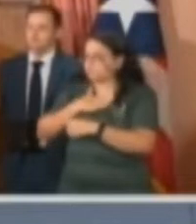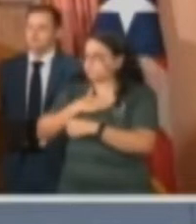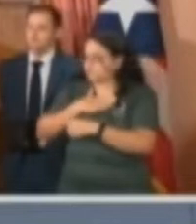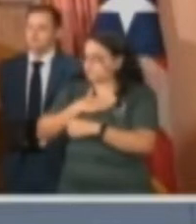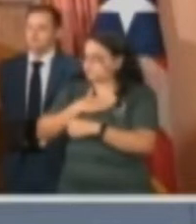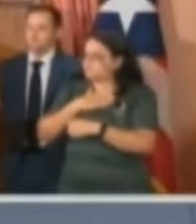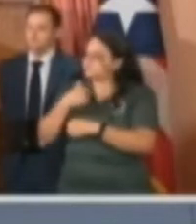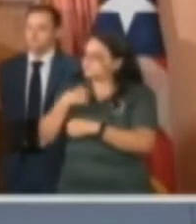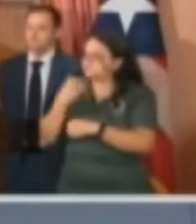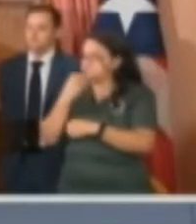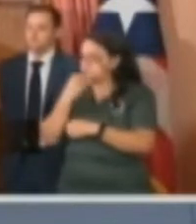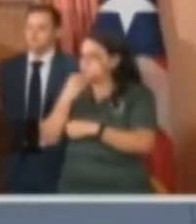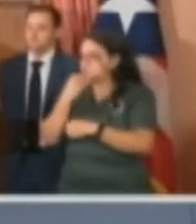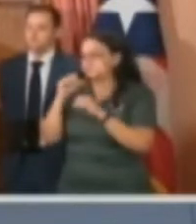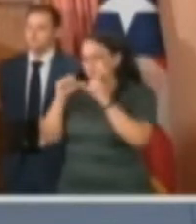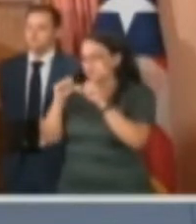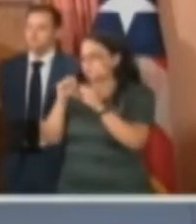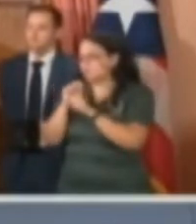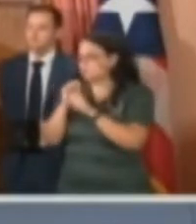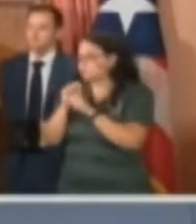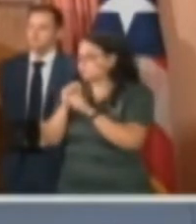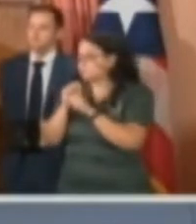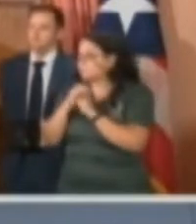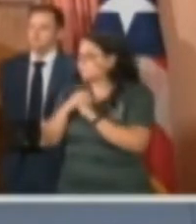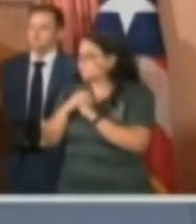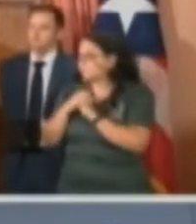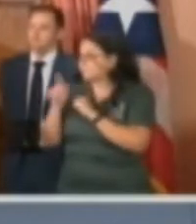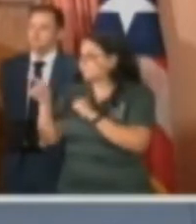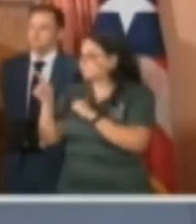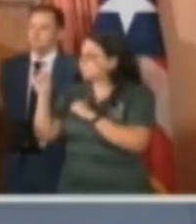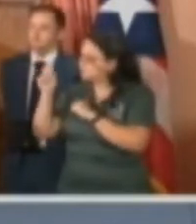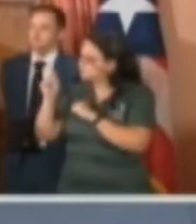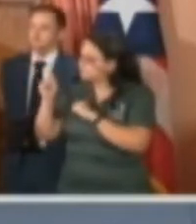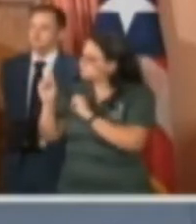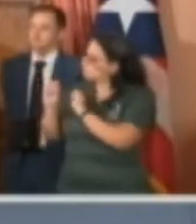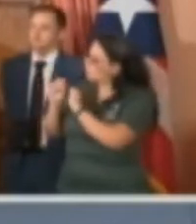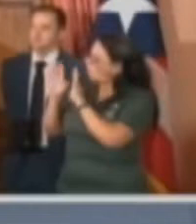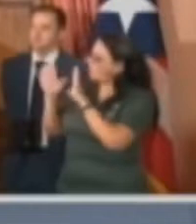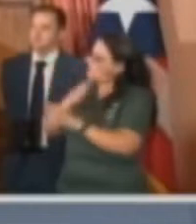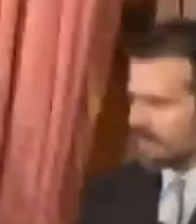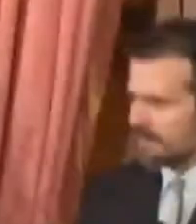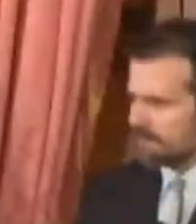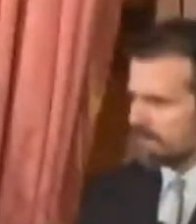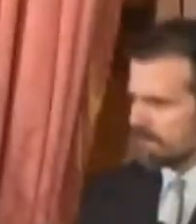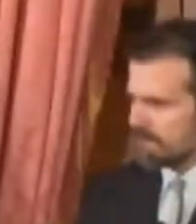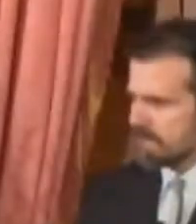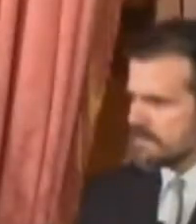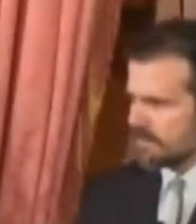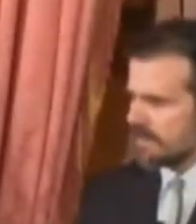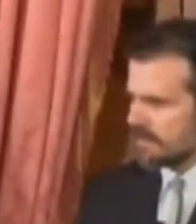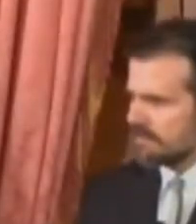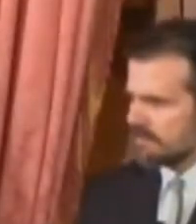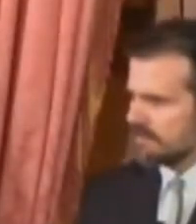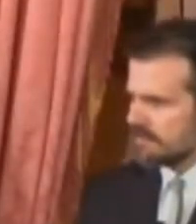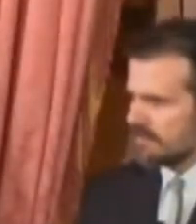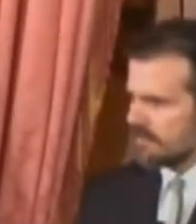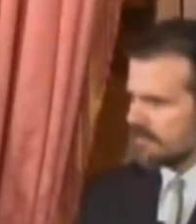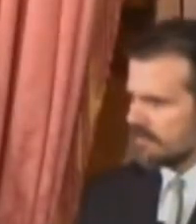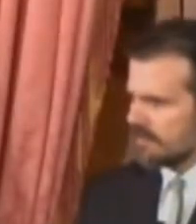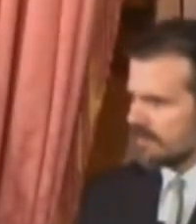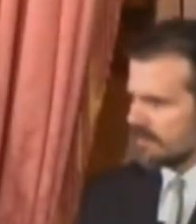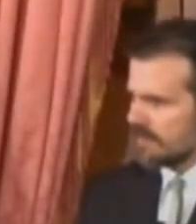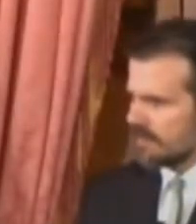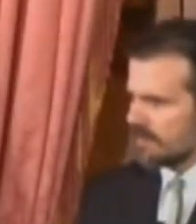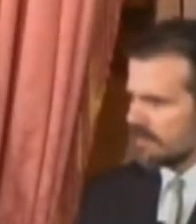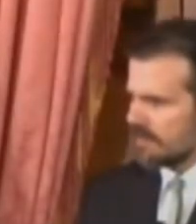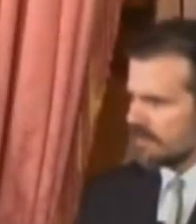de hecho fui a dos de los que proveía equipo comercial. Y me dijeron, no, yo no puedo competir